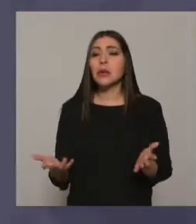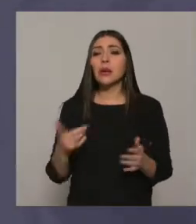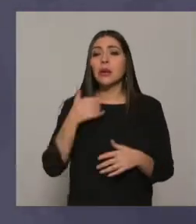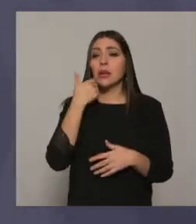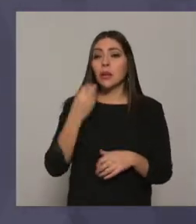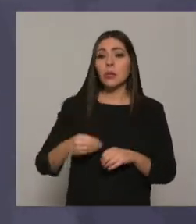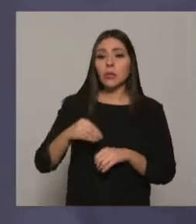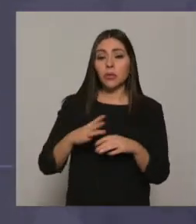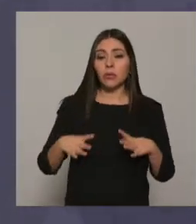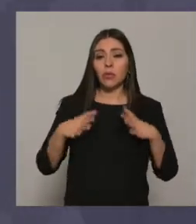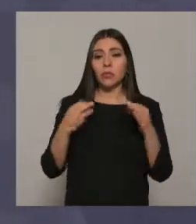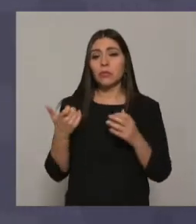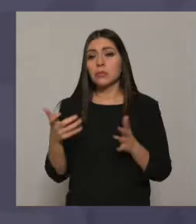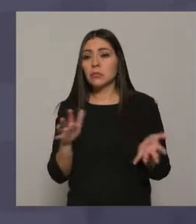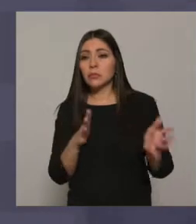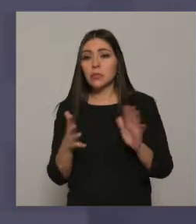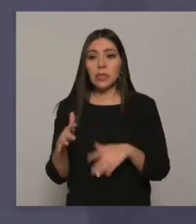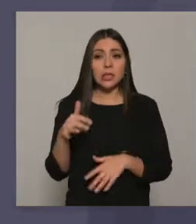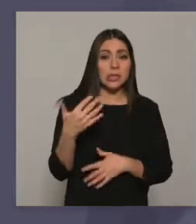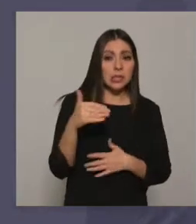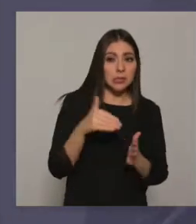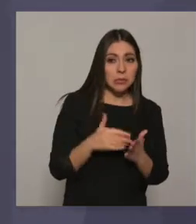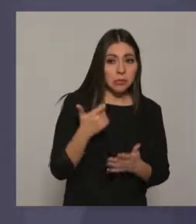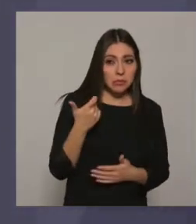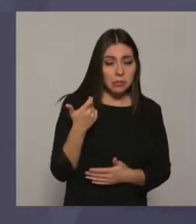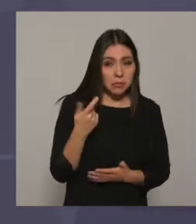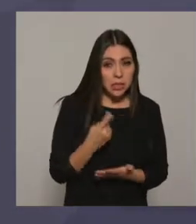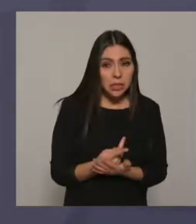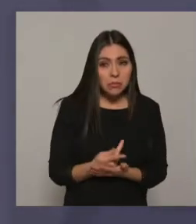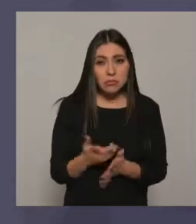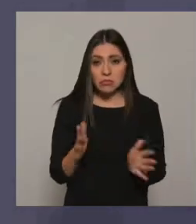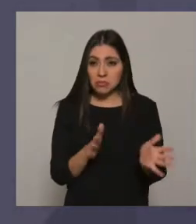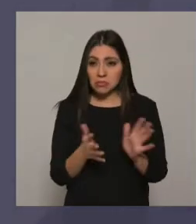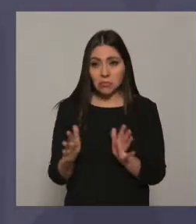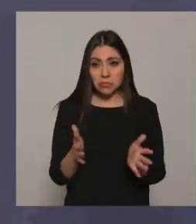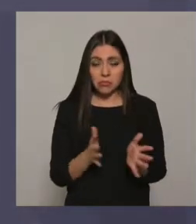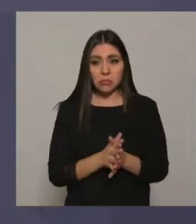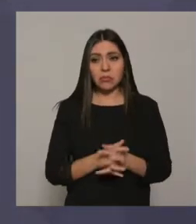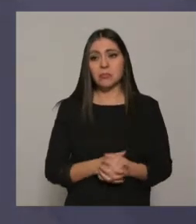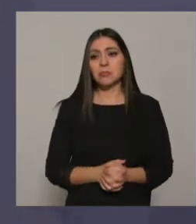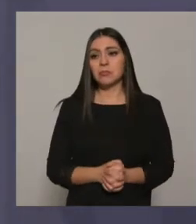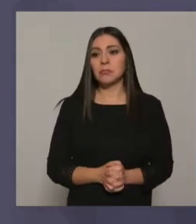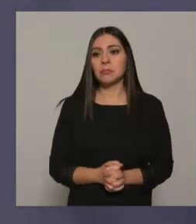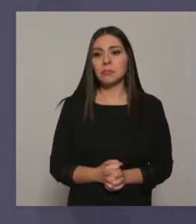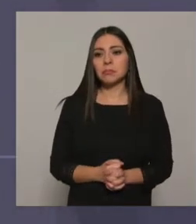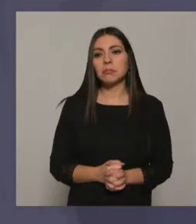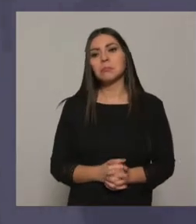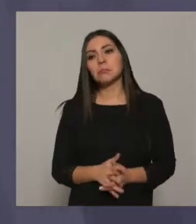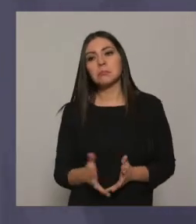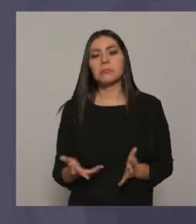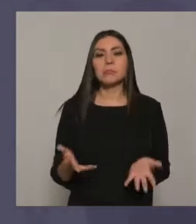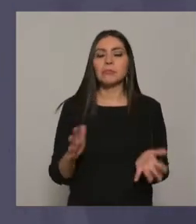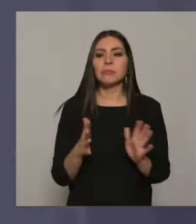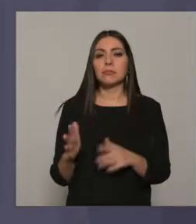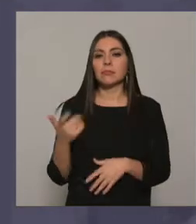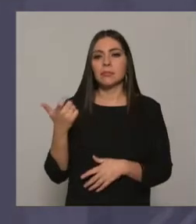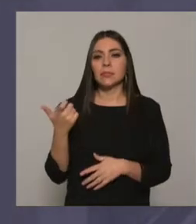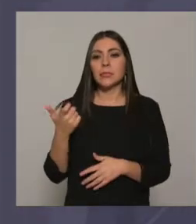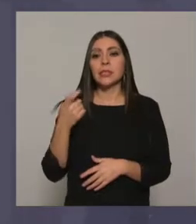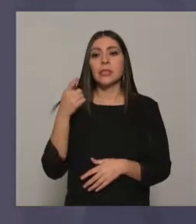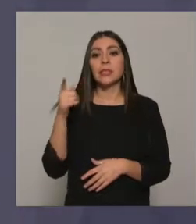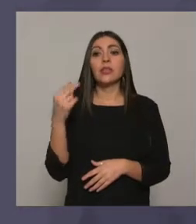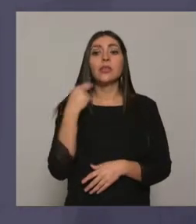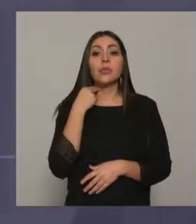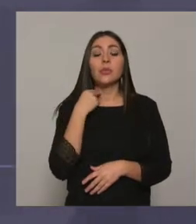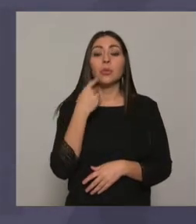15,000 pesos, ¿puede ser? ¿Es eso lo que establece? Está aproximado el precio. ¿Sí? Sí, porque el notario no solamente